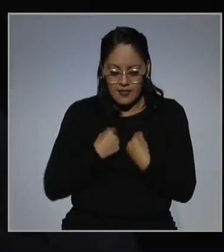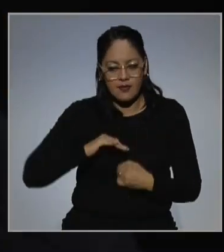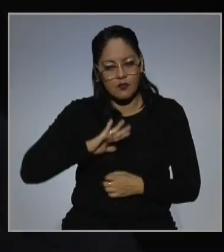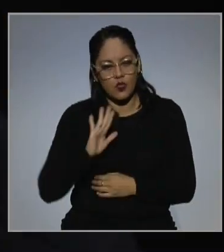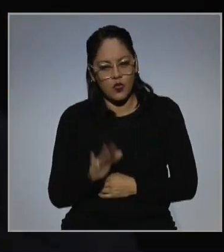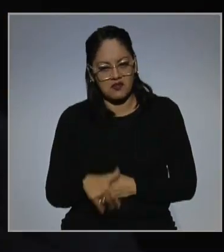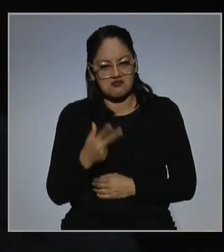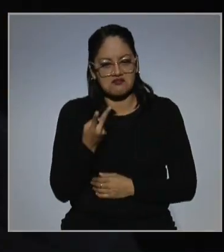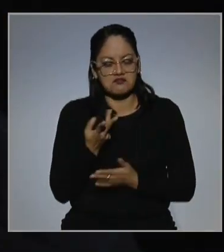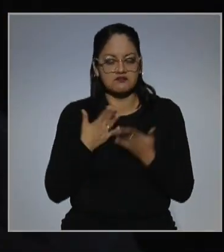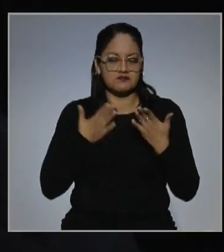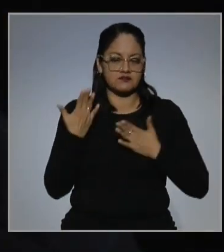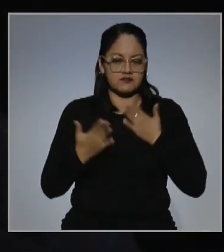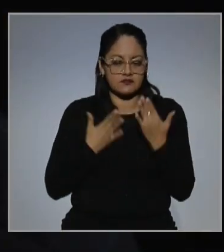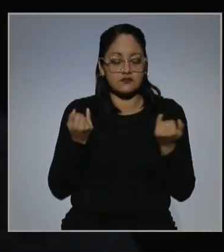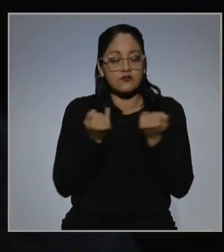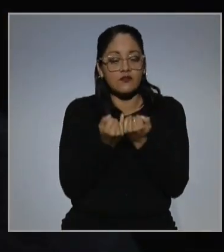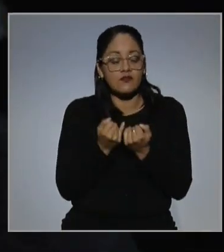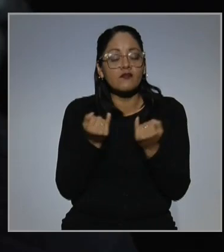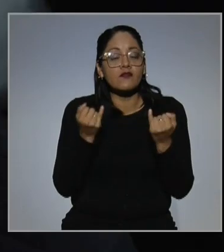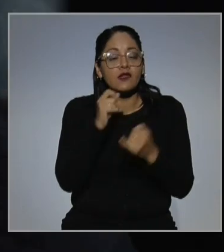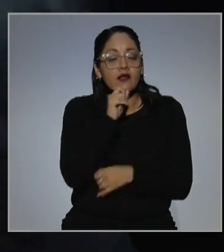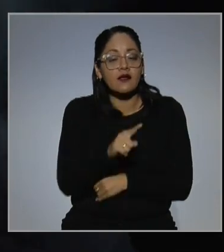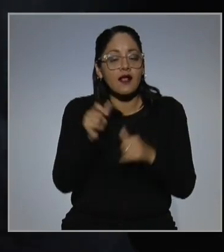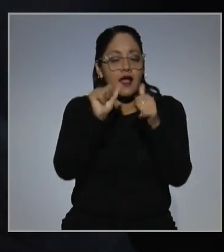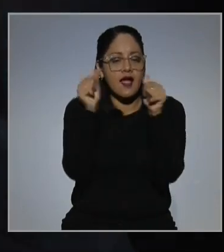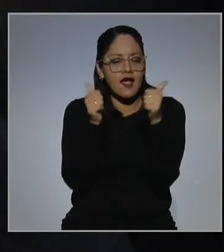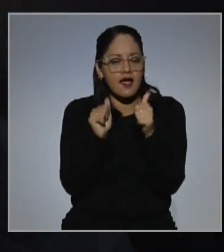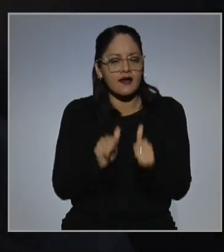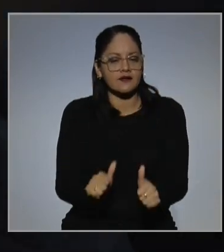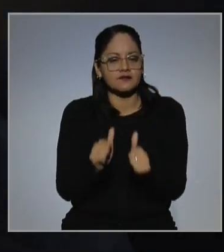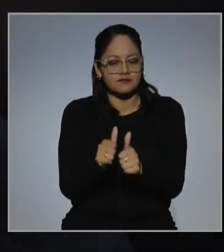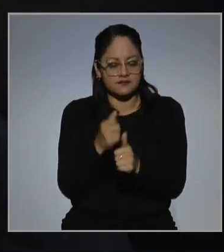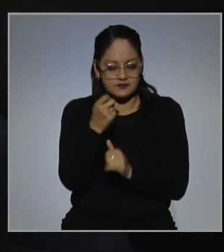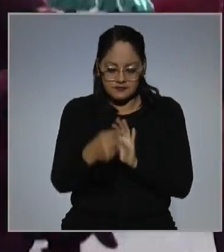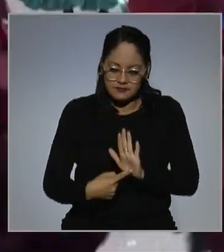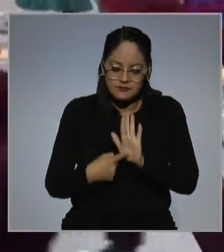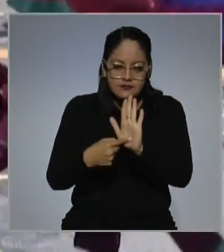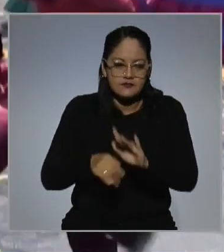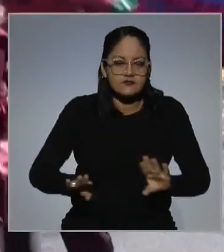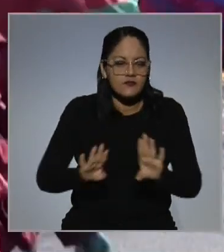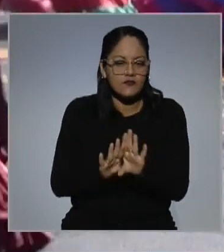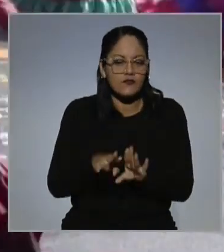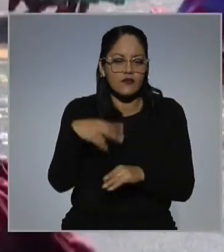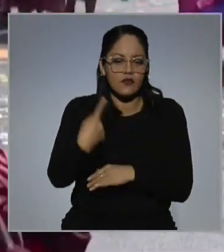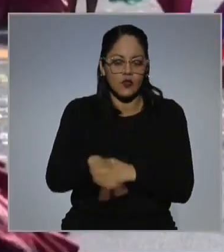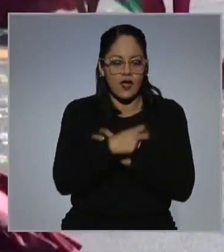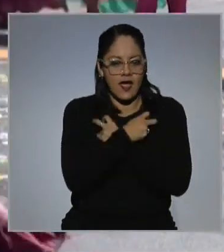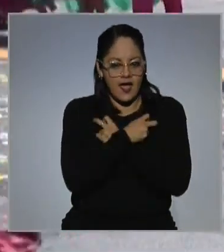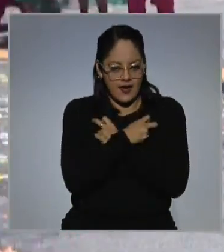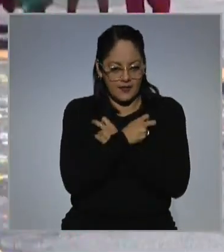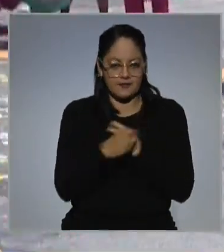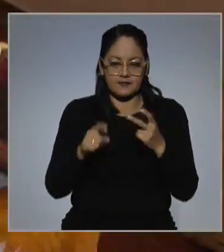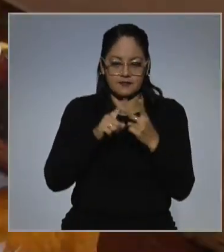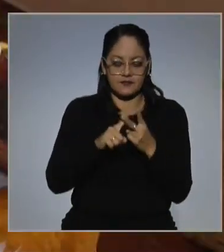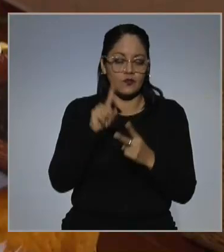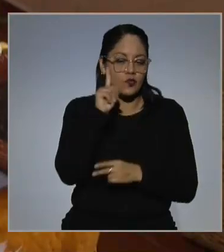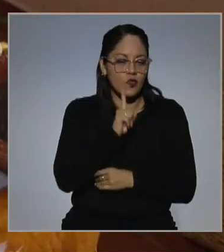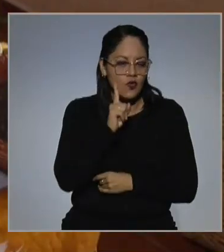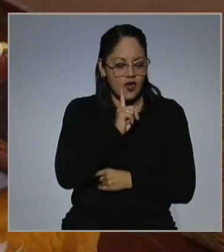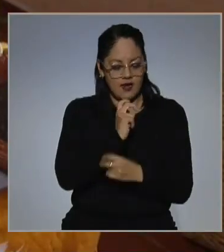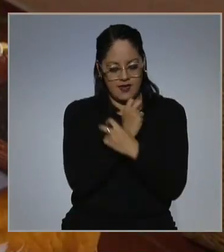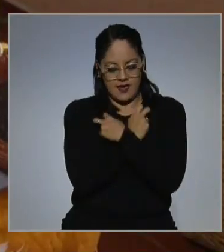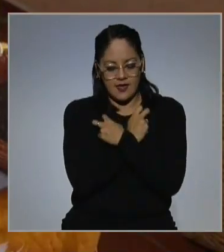muerte, así también la inspiración artística que se refleja a través de las calaveras, las catrinas,